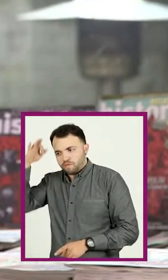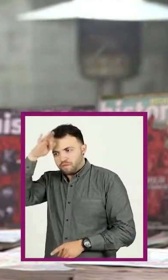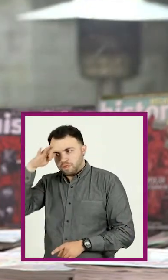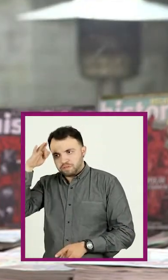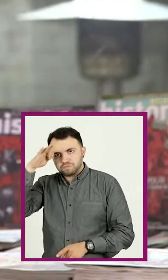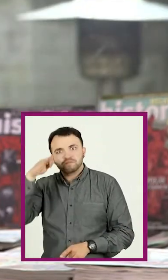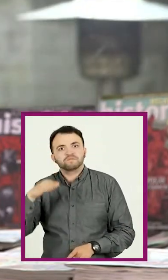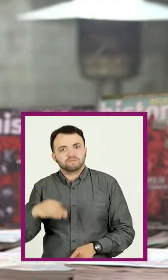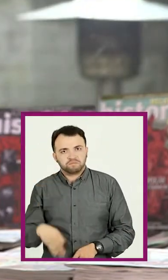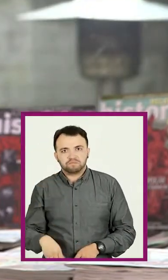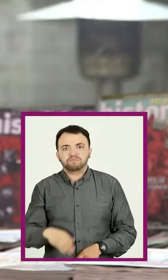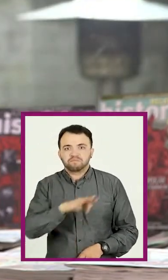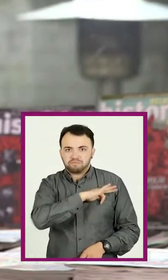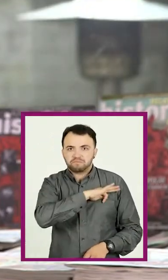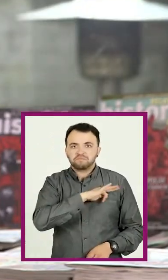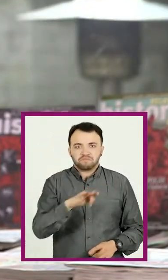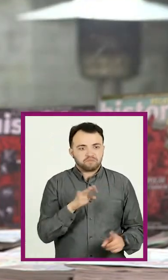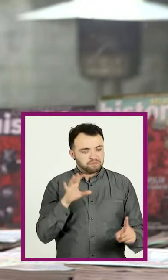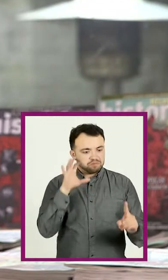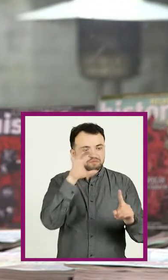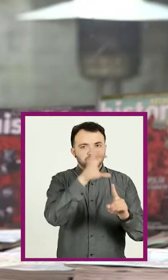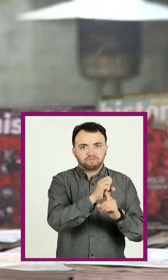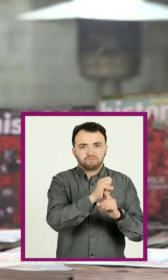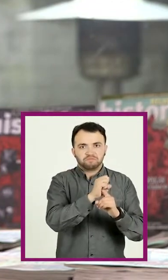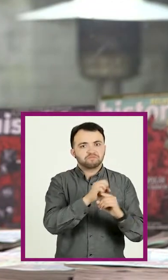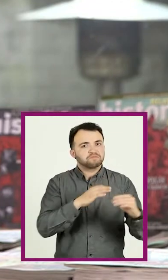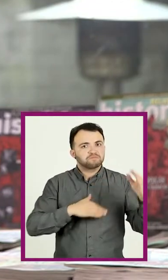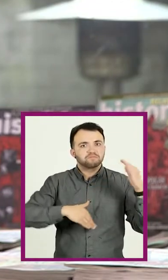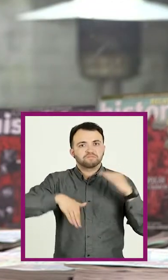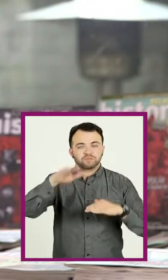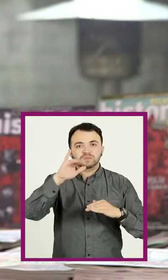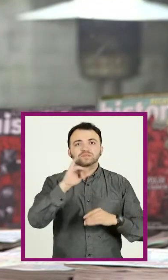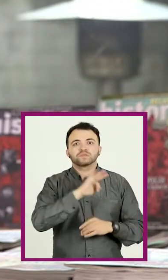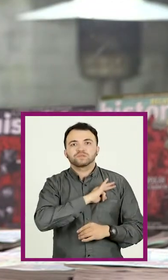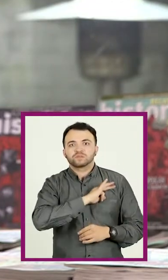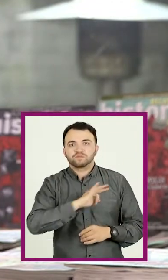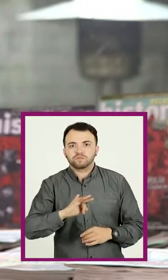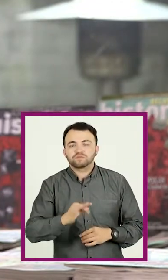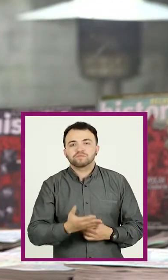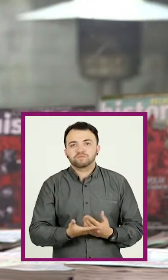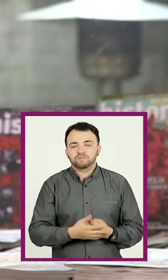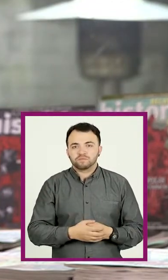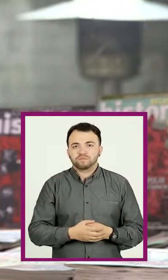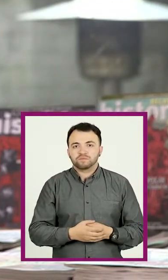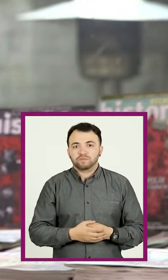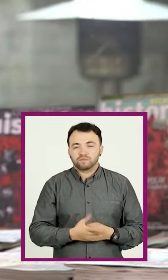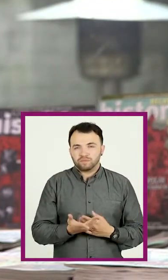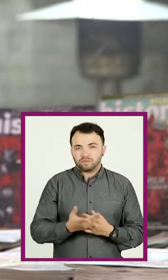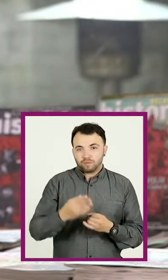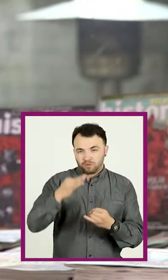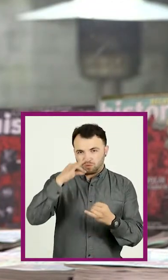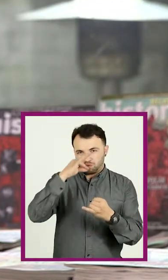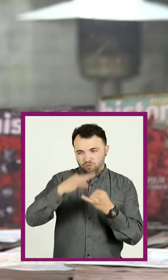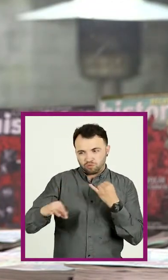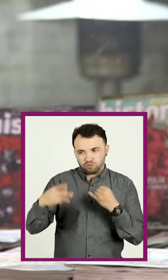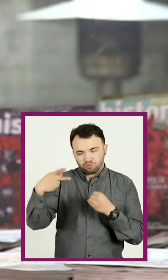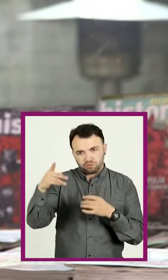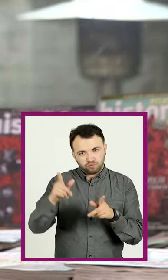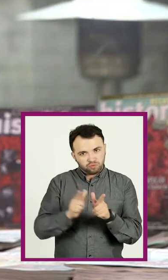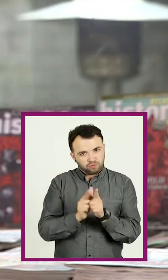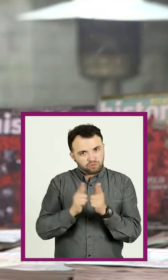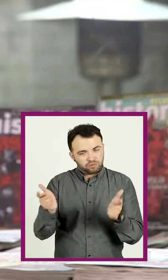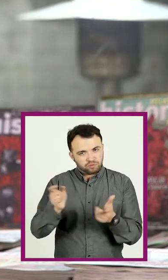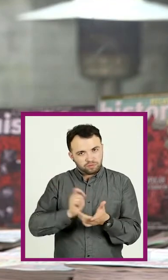del ascenso, las posibilidades de la moral del ascenso, ¿no? Entonces, el último libro